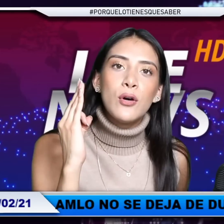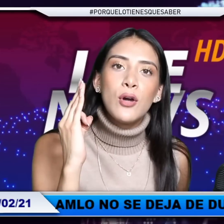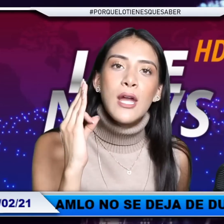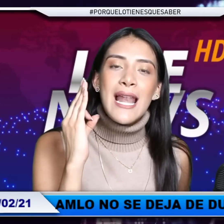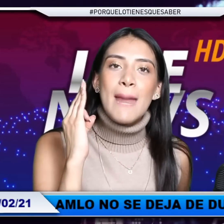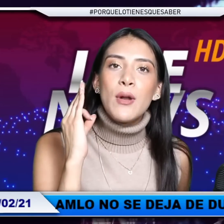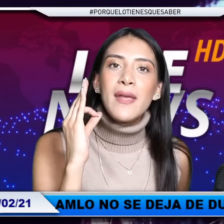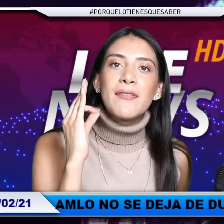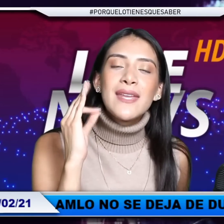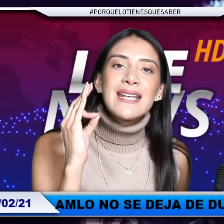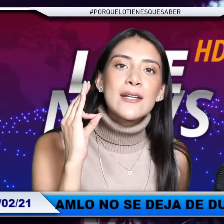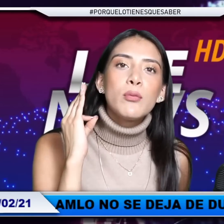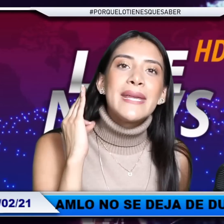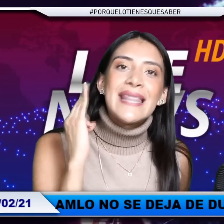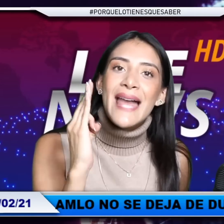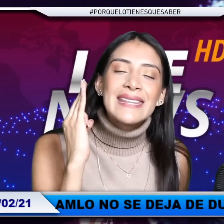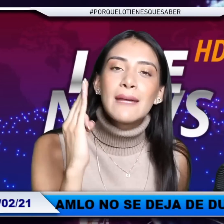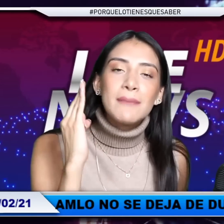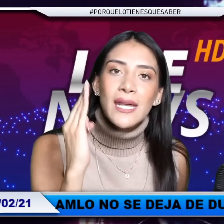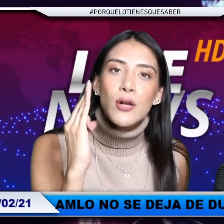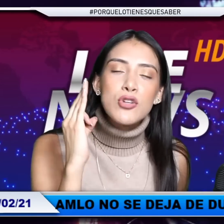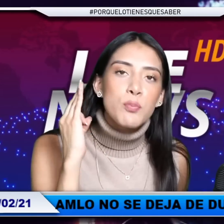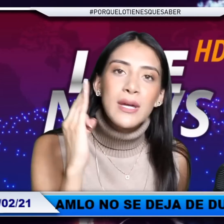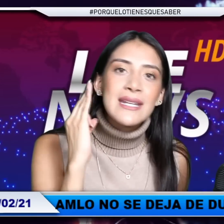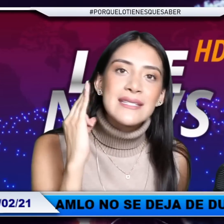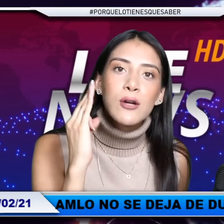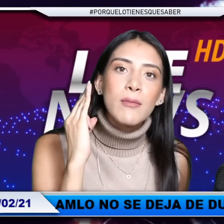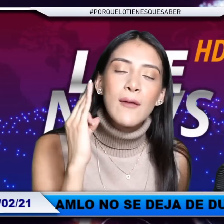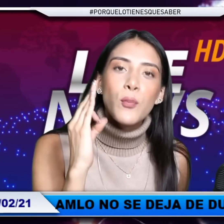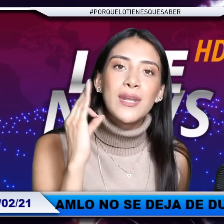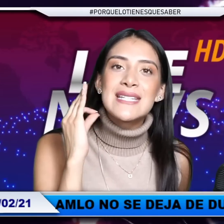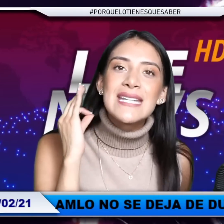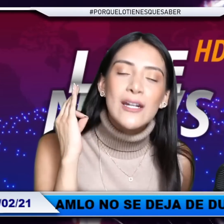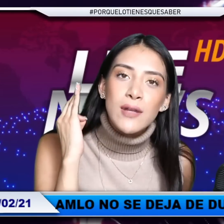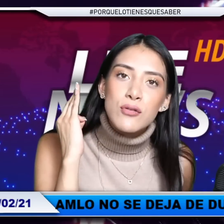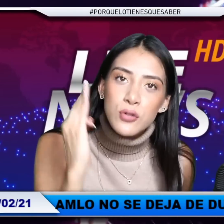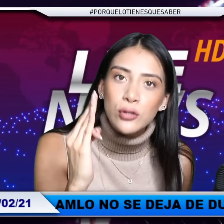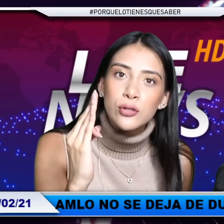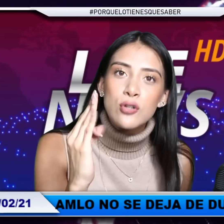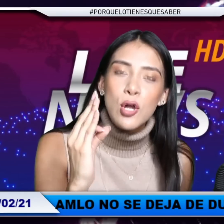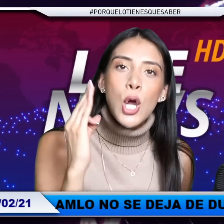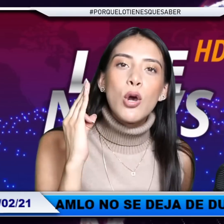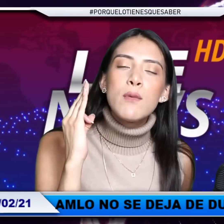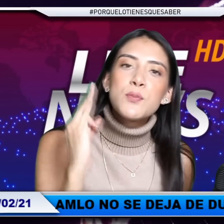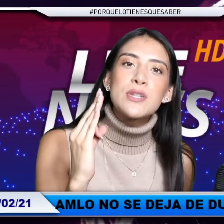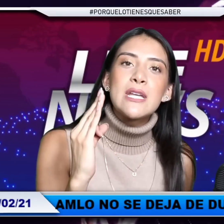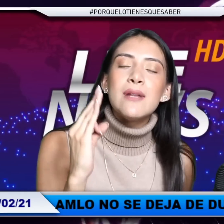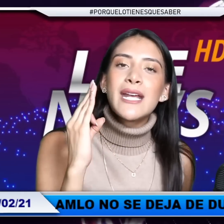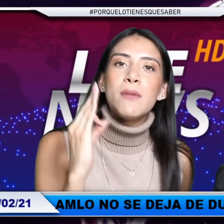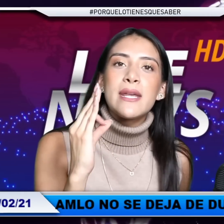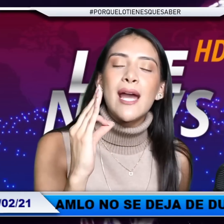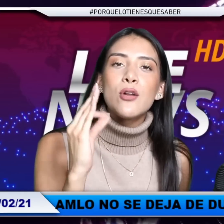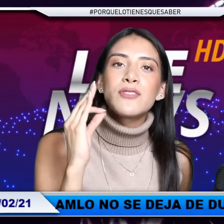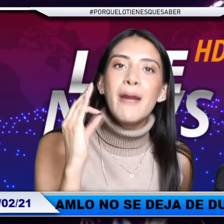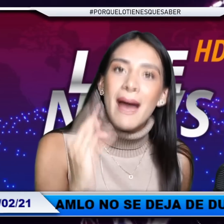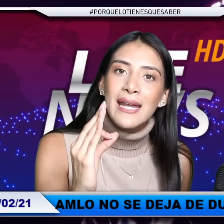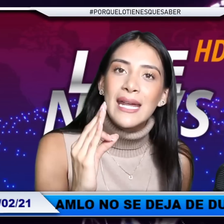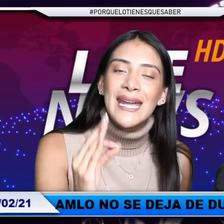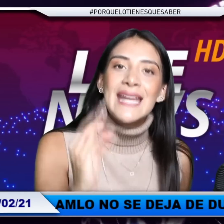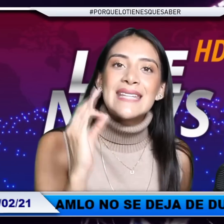respeto. La política tiene que ser humildad también. No nos pueden estar robando porque es dinero de nosotros. ¿Cómo es posible que el